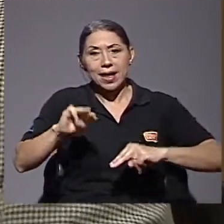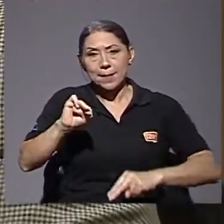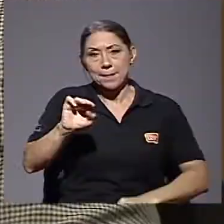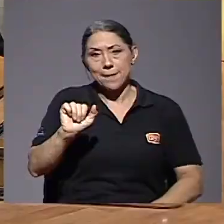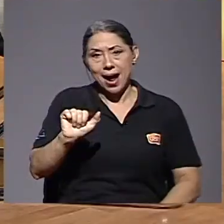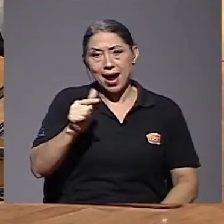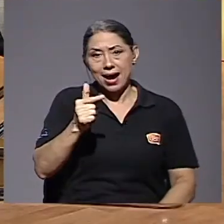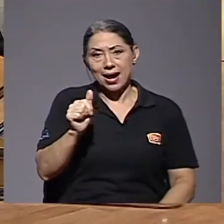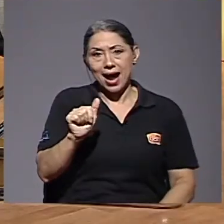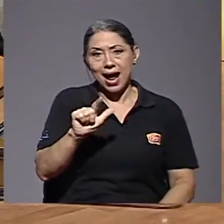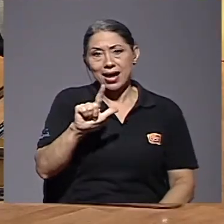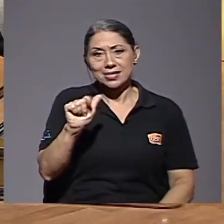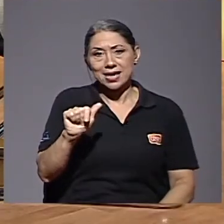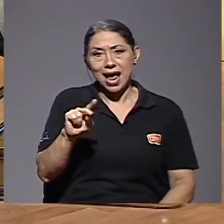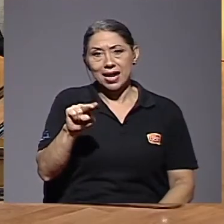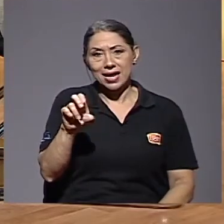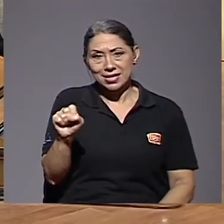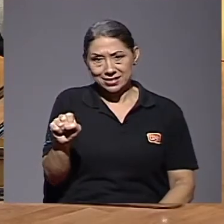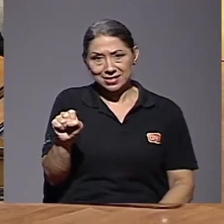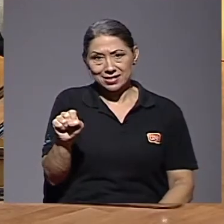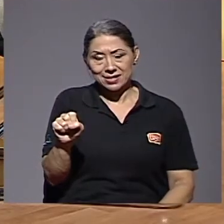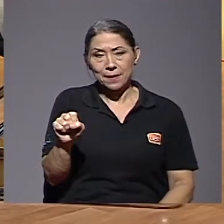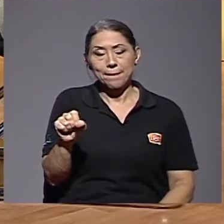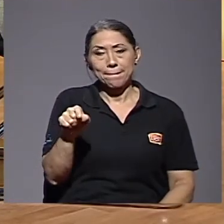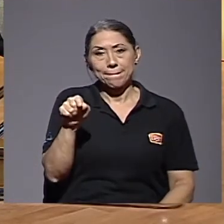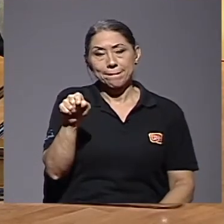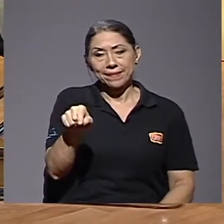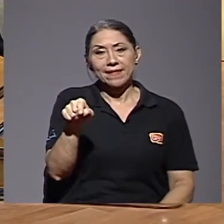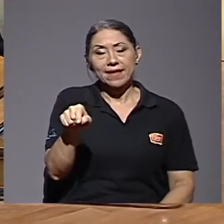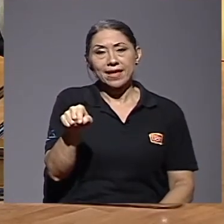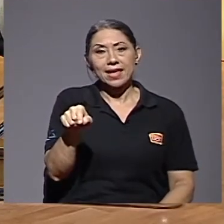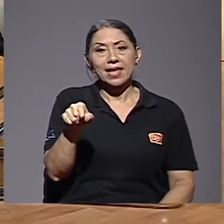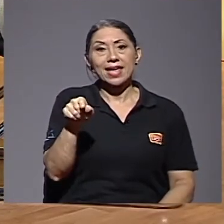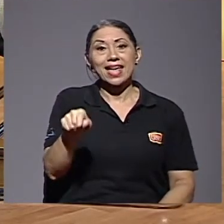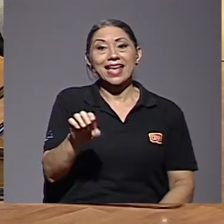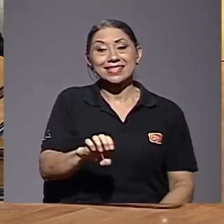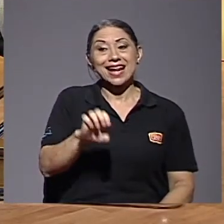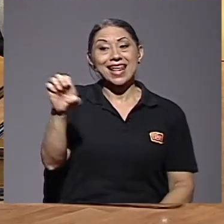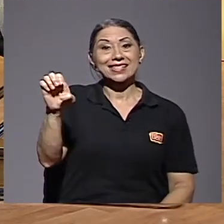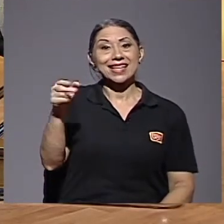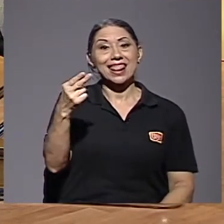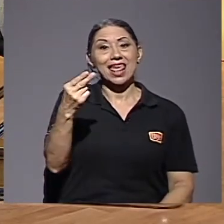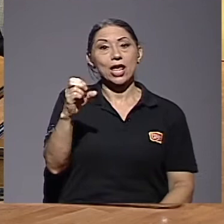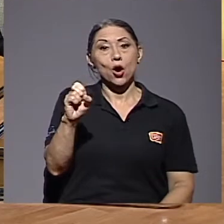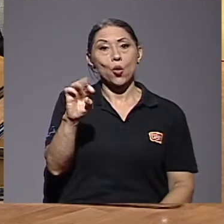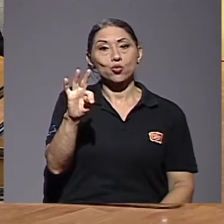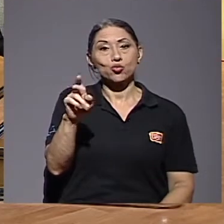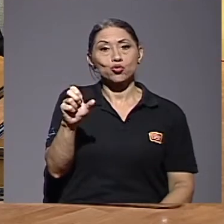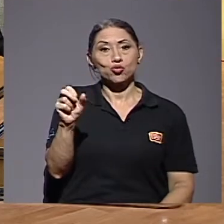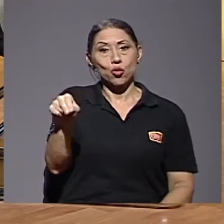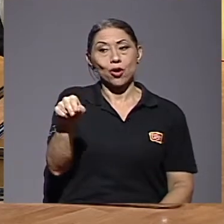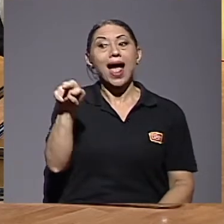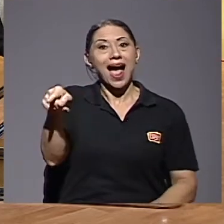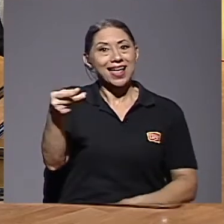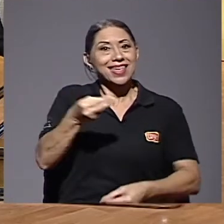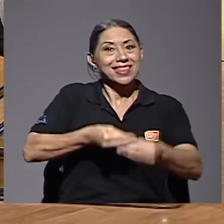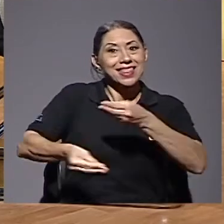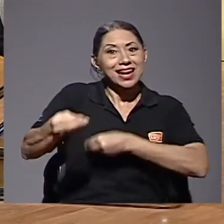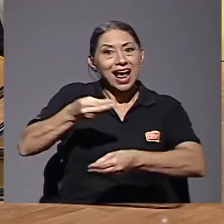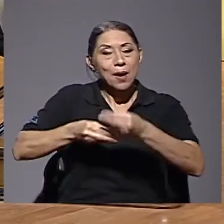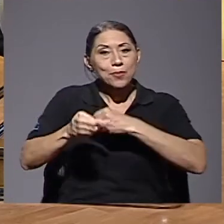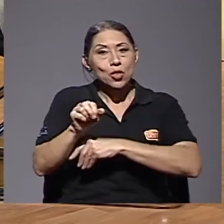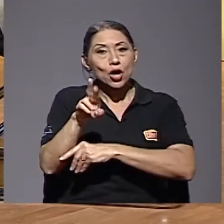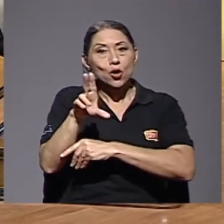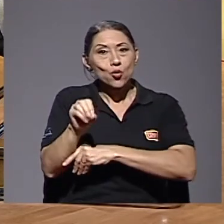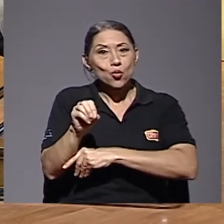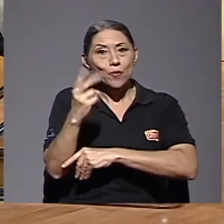Magallanes, que en inglés, que es el este de Houston, había intercambio de crudo a mediodía que